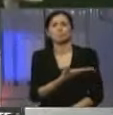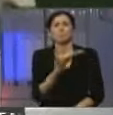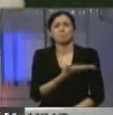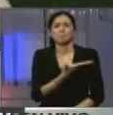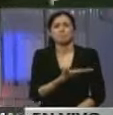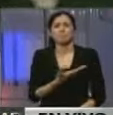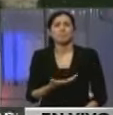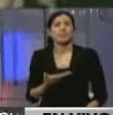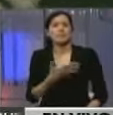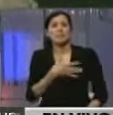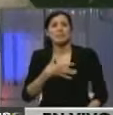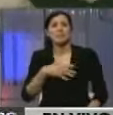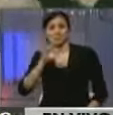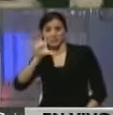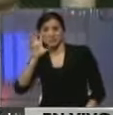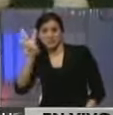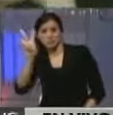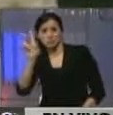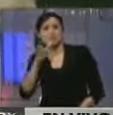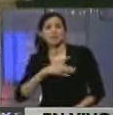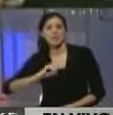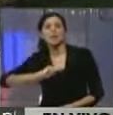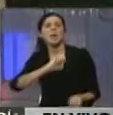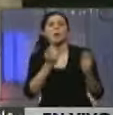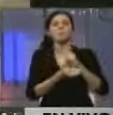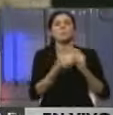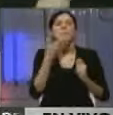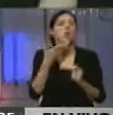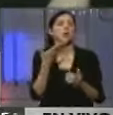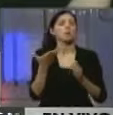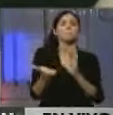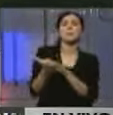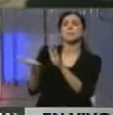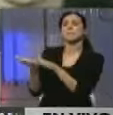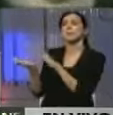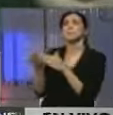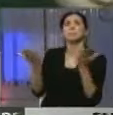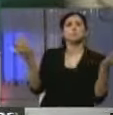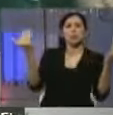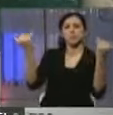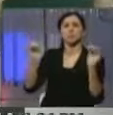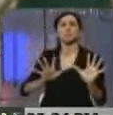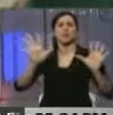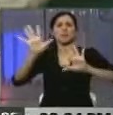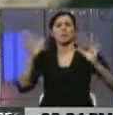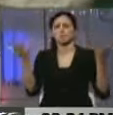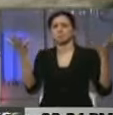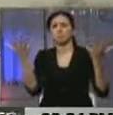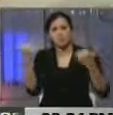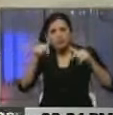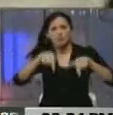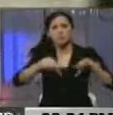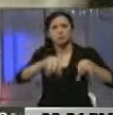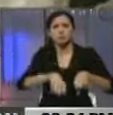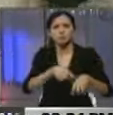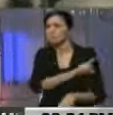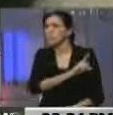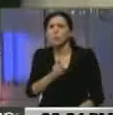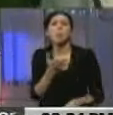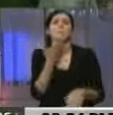quiere convertir el país en un país intervenido de mendigos. No, Venezuela no será un país intervenido y menos de